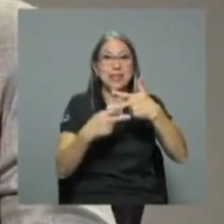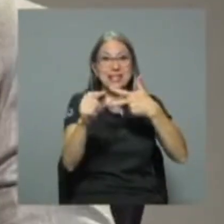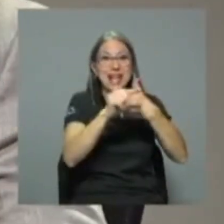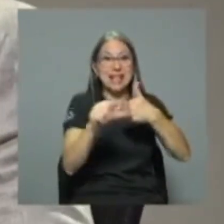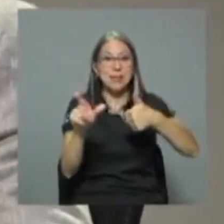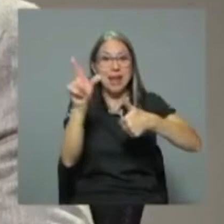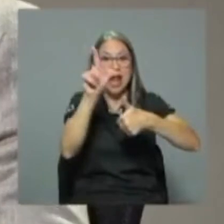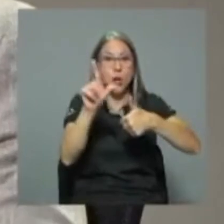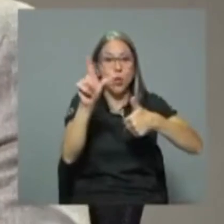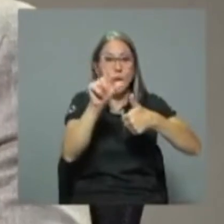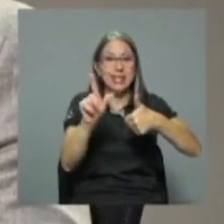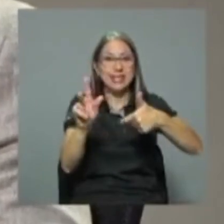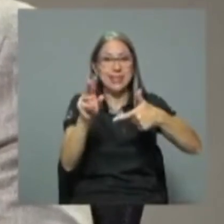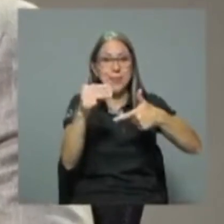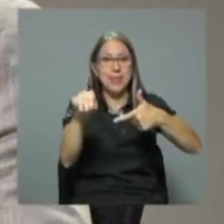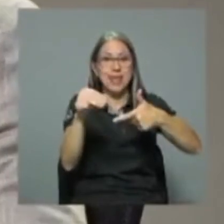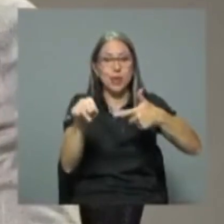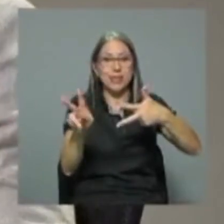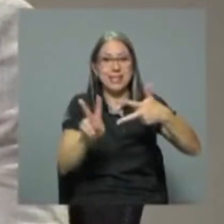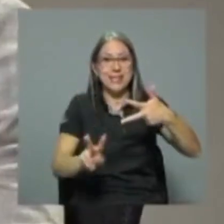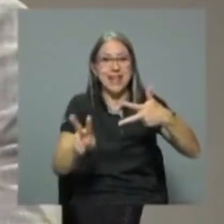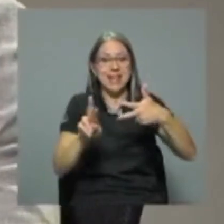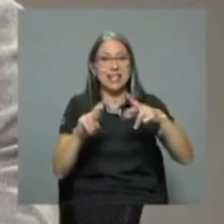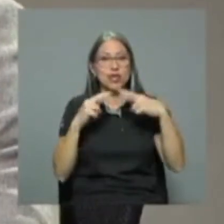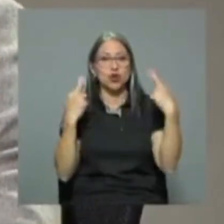y tomábamos decisiones